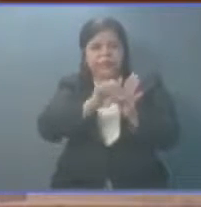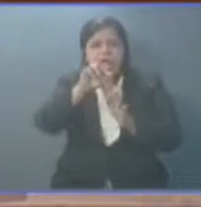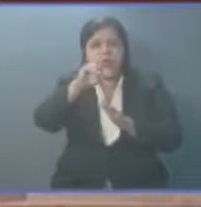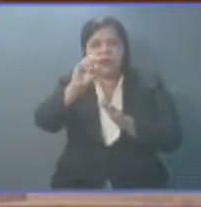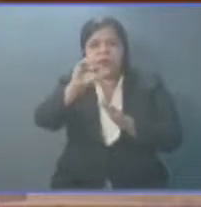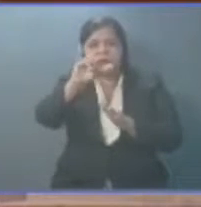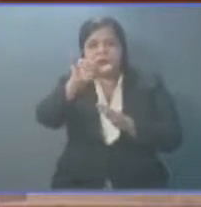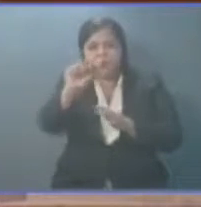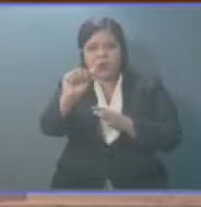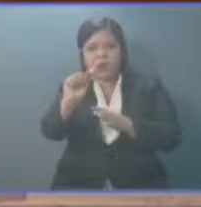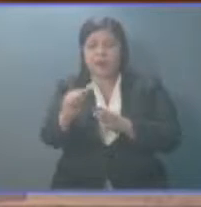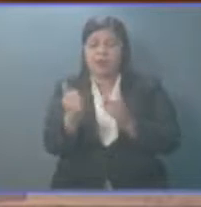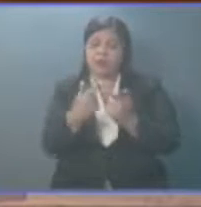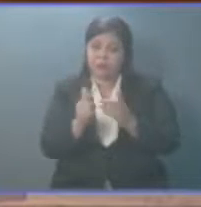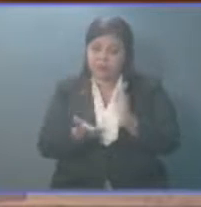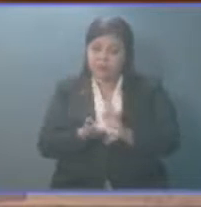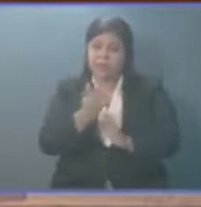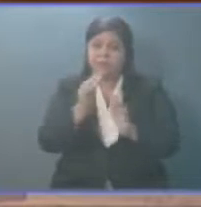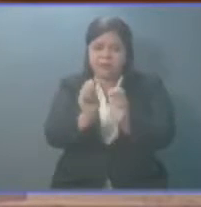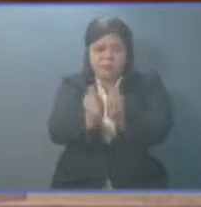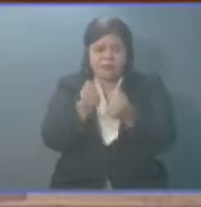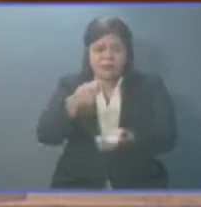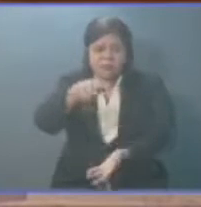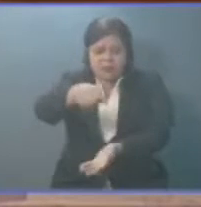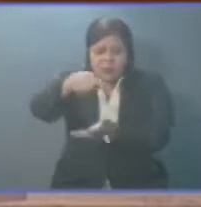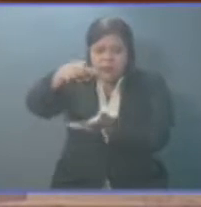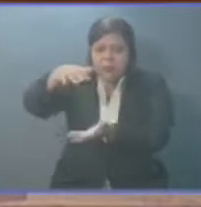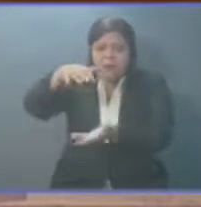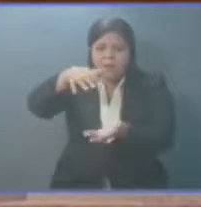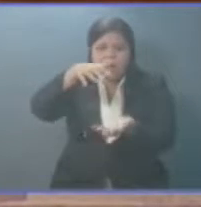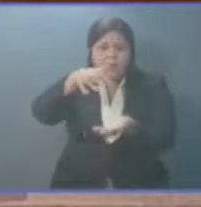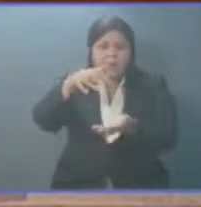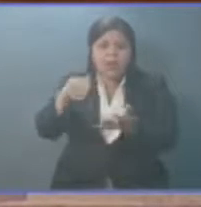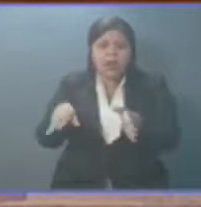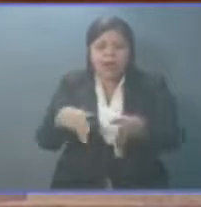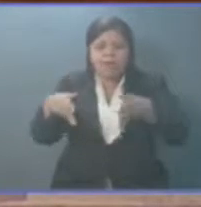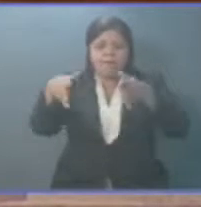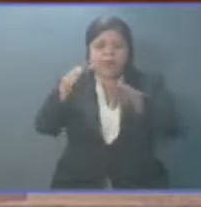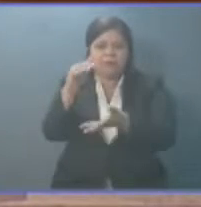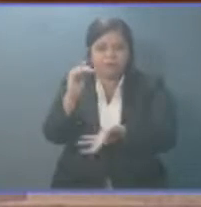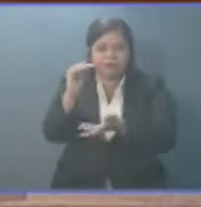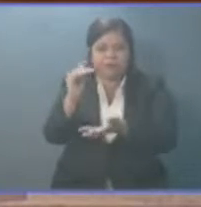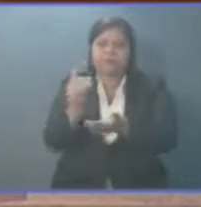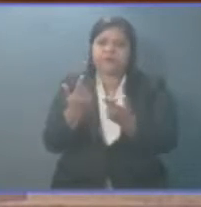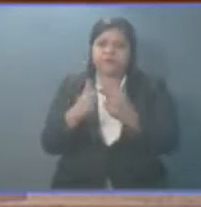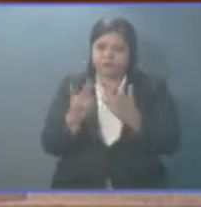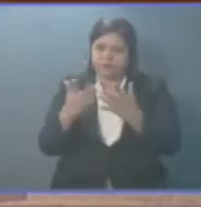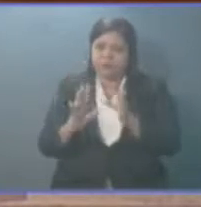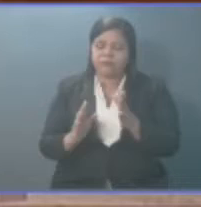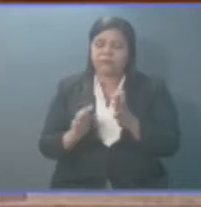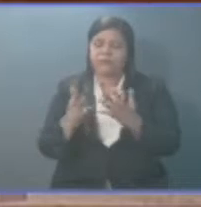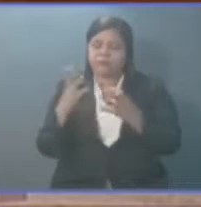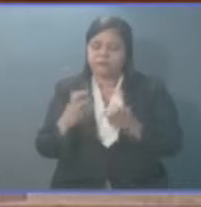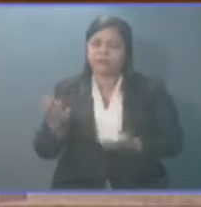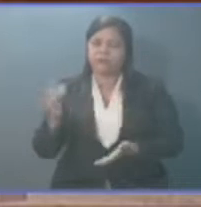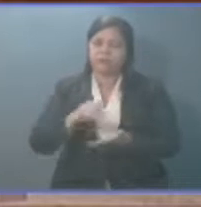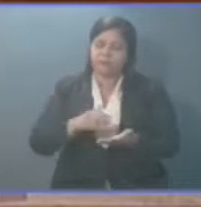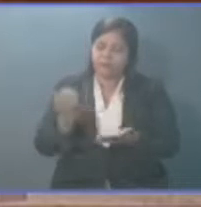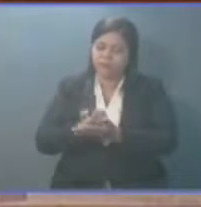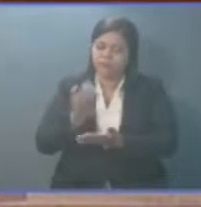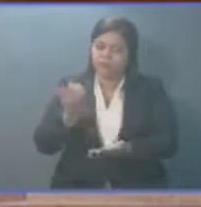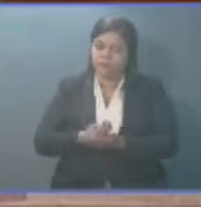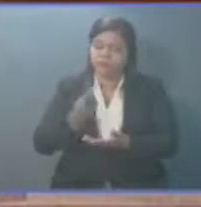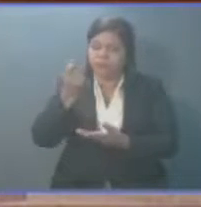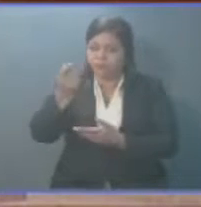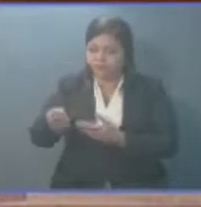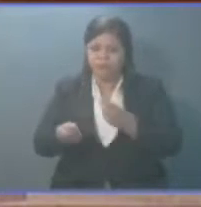plagas. Además, entregamos millones de plantas de café resistentes a la roya para renovación del cafetal, haciendo una fuerte